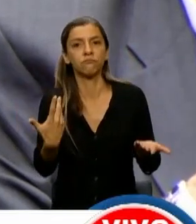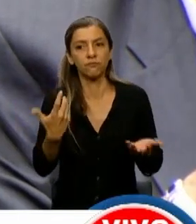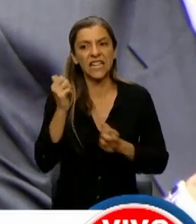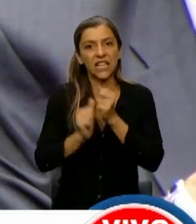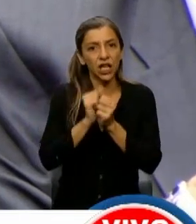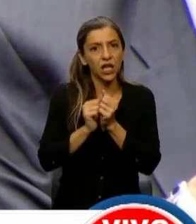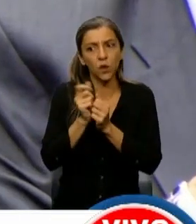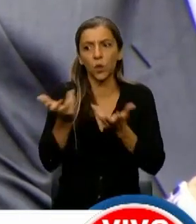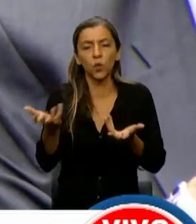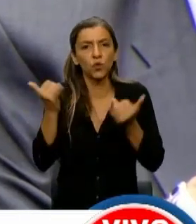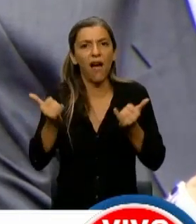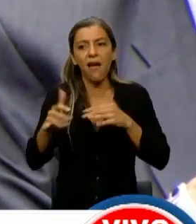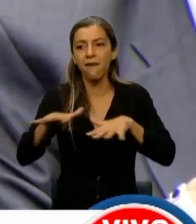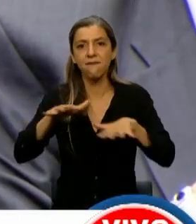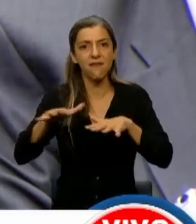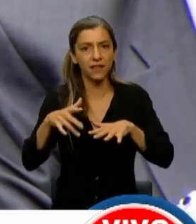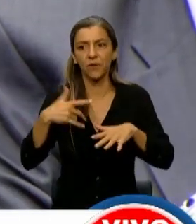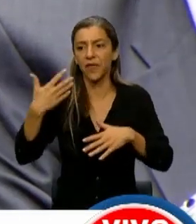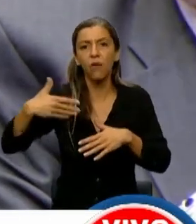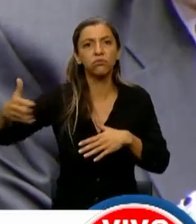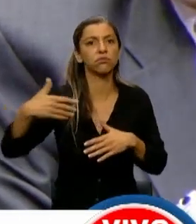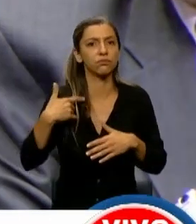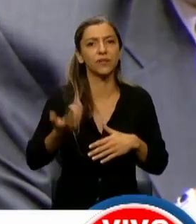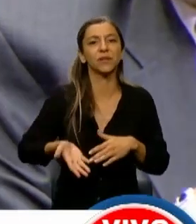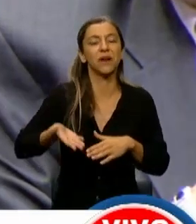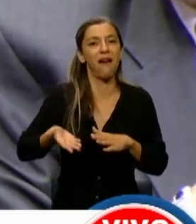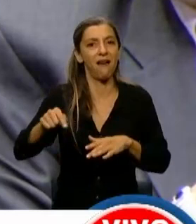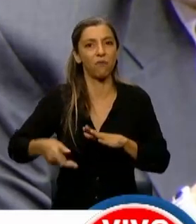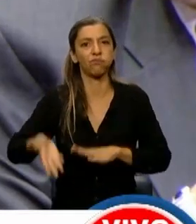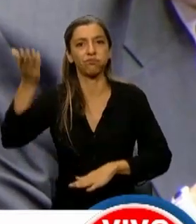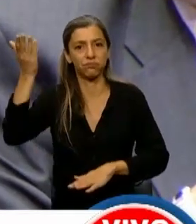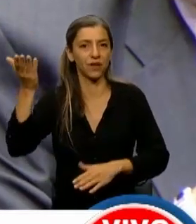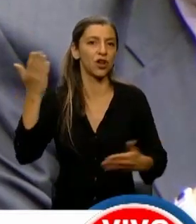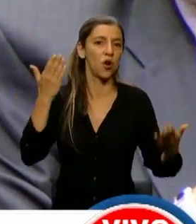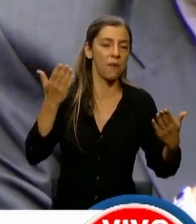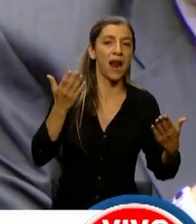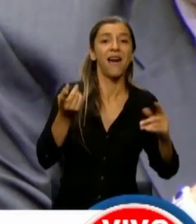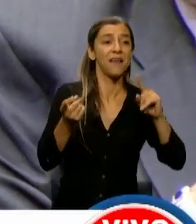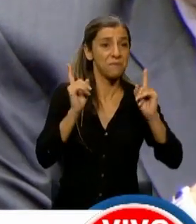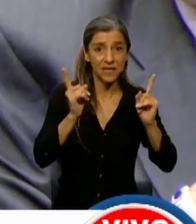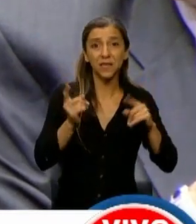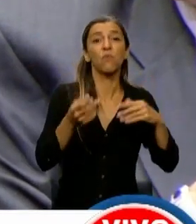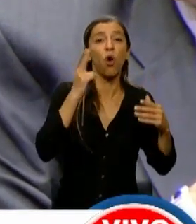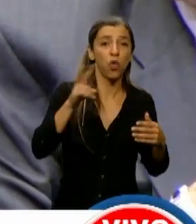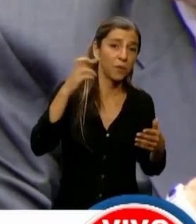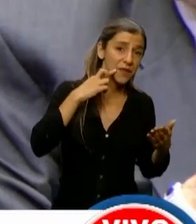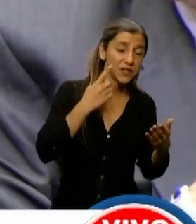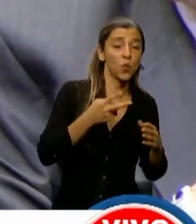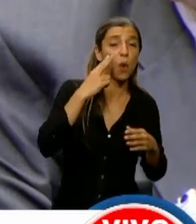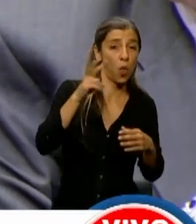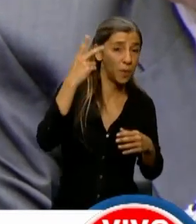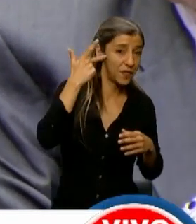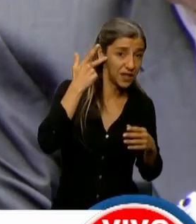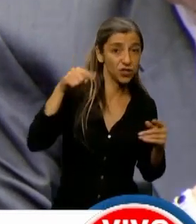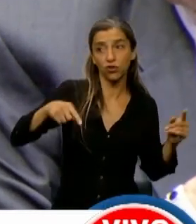niveles de actividad superiores a diciembre del 2019 y aún a los mismos meses de 2019 y hasta de